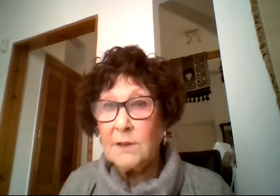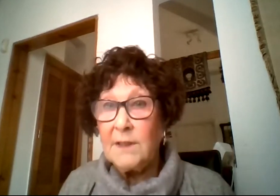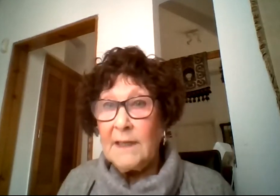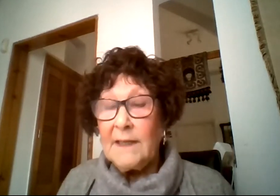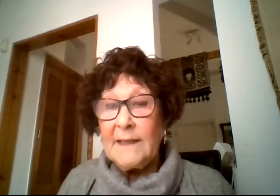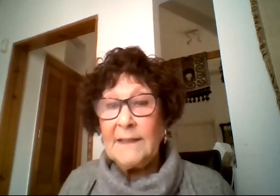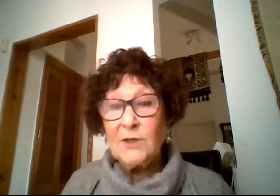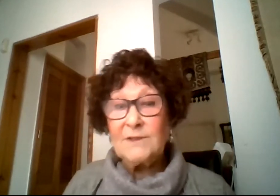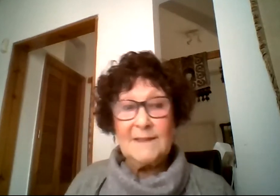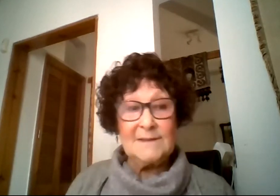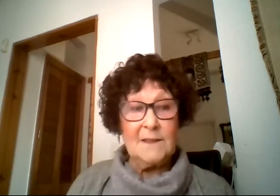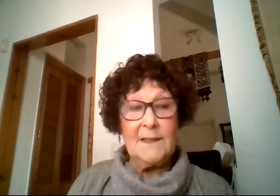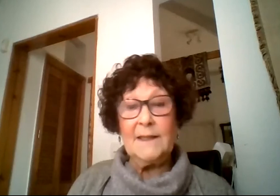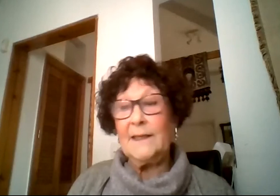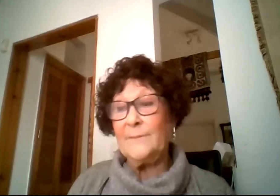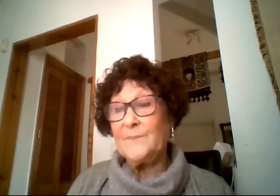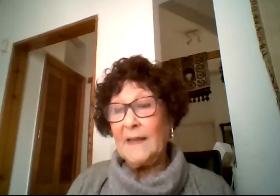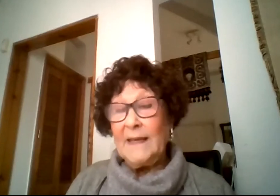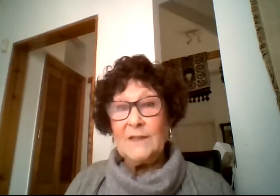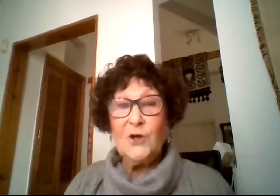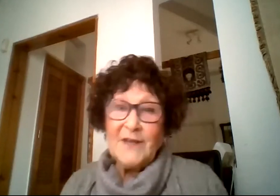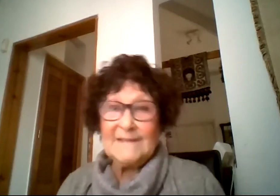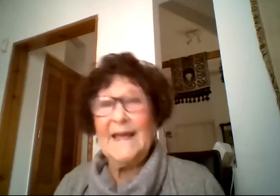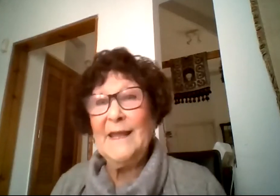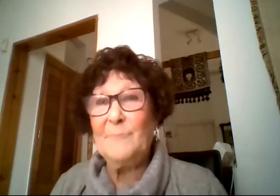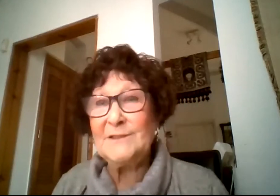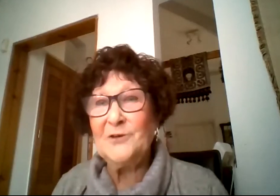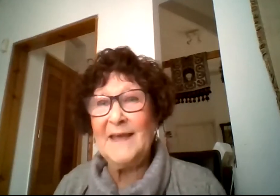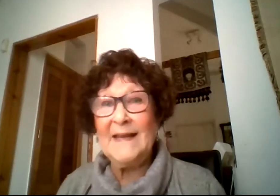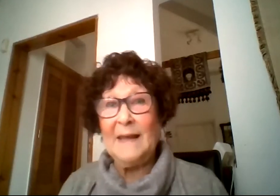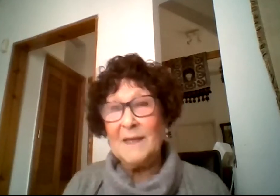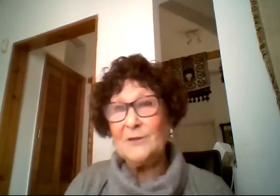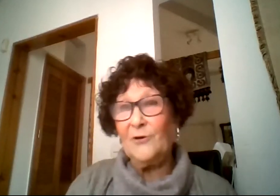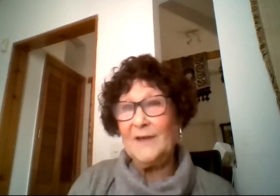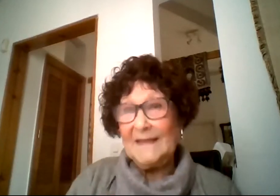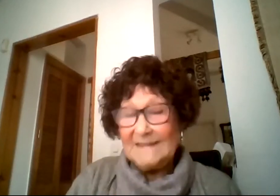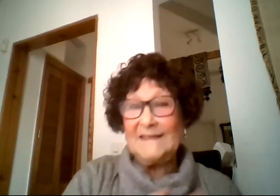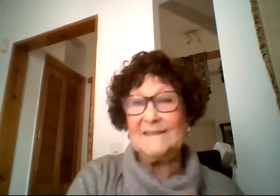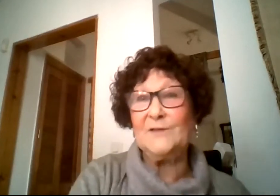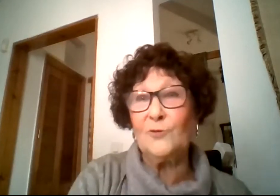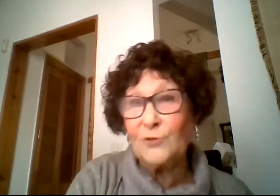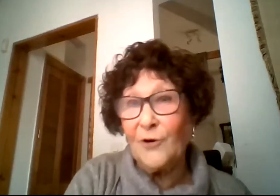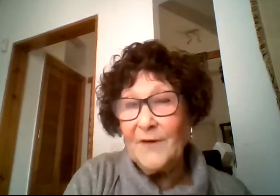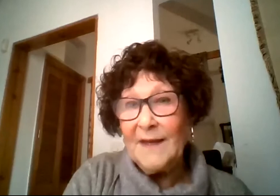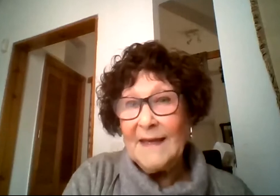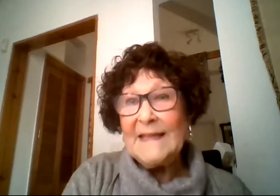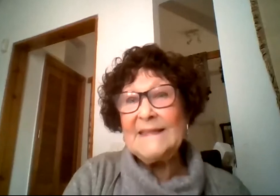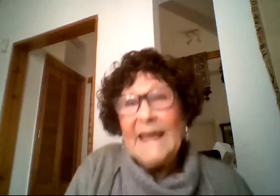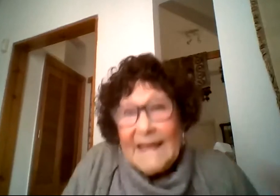aislamiento. Entonces, ¿dónde está el espacio de aislamiento en este